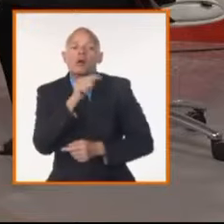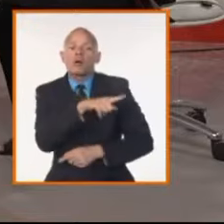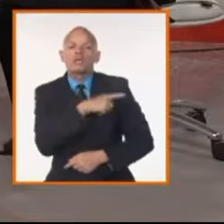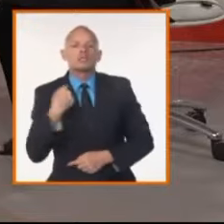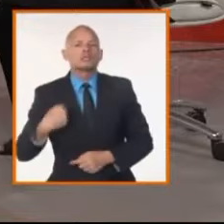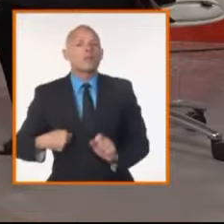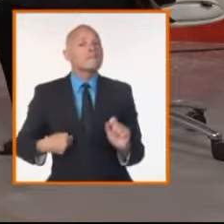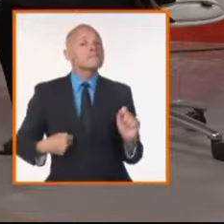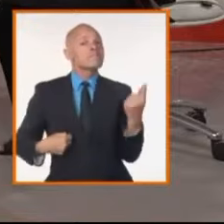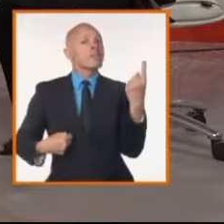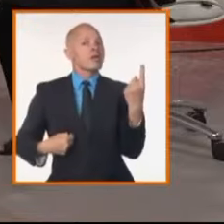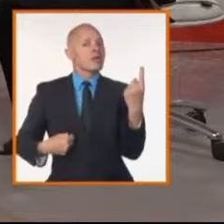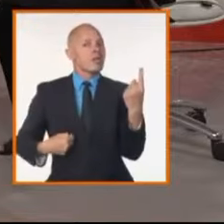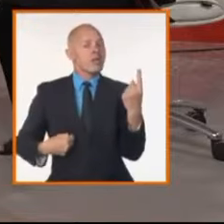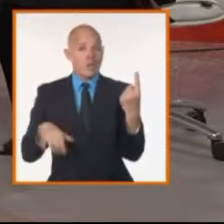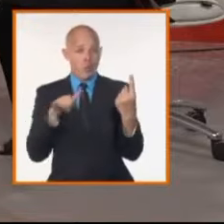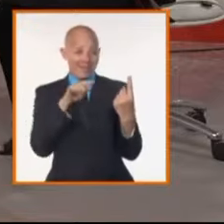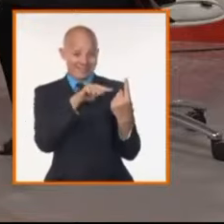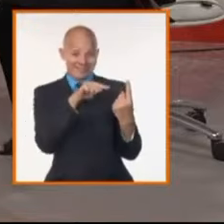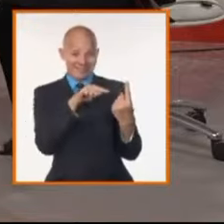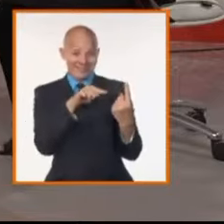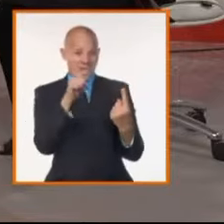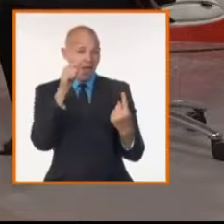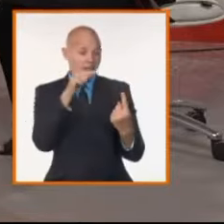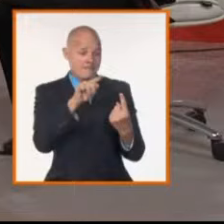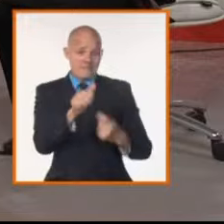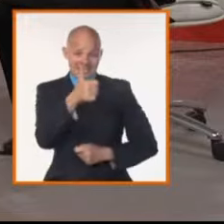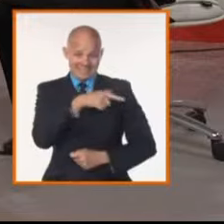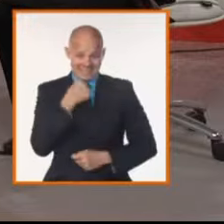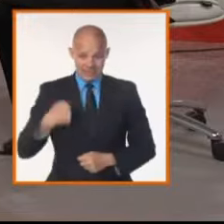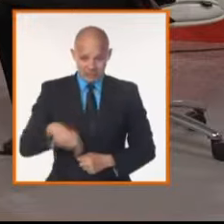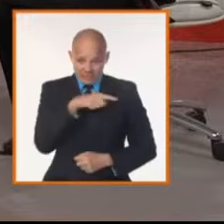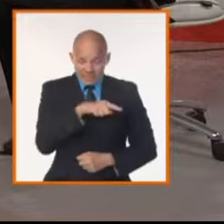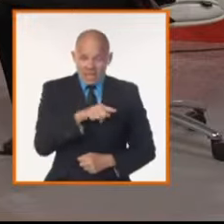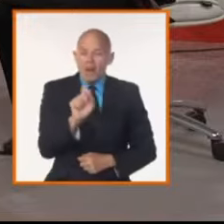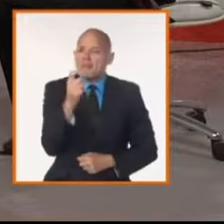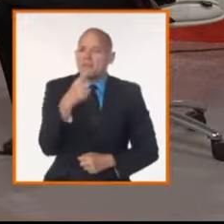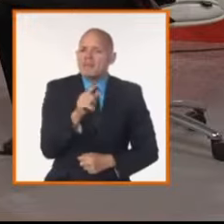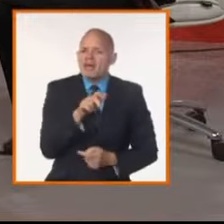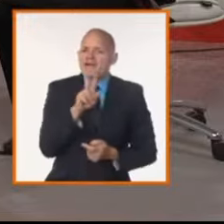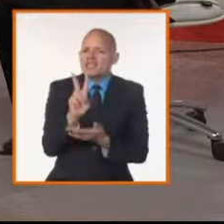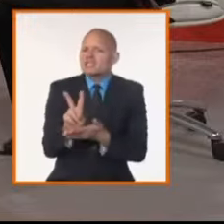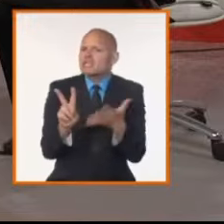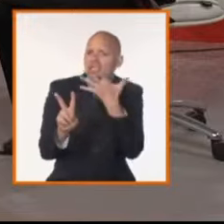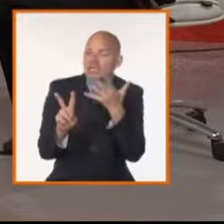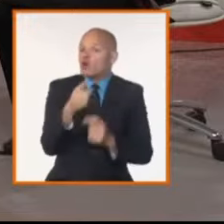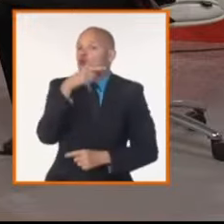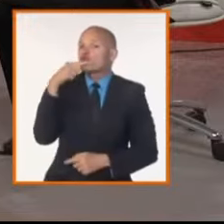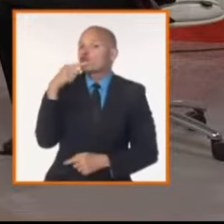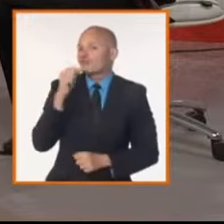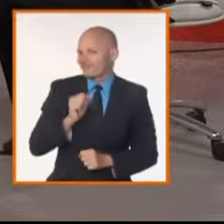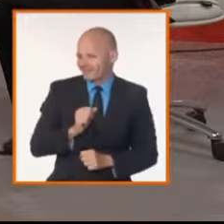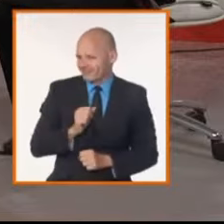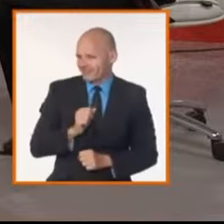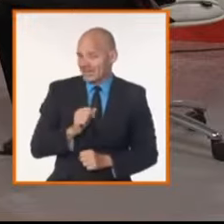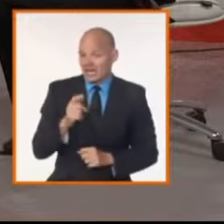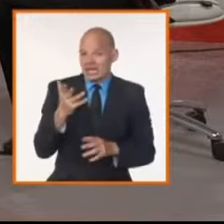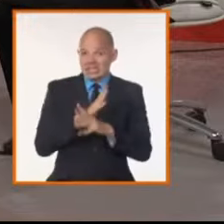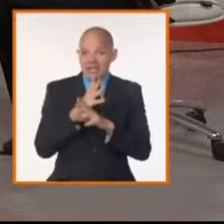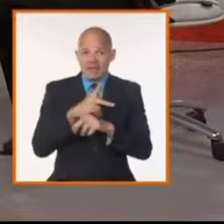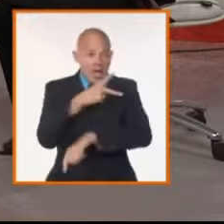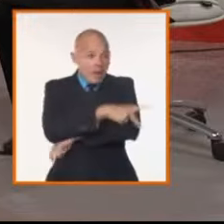primera visita al exterior fue Rusia que yo recuerdo Exacto que yo recuerdo que habían visitado china muchos líderes